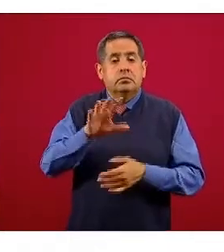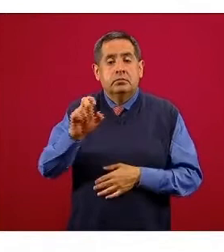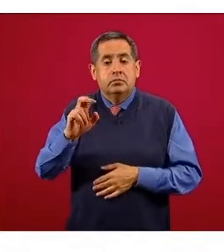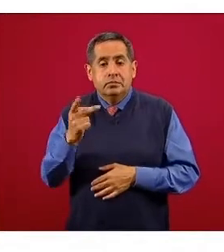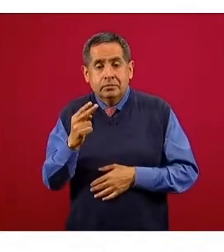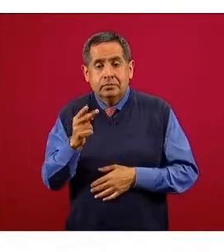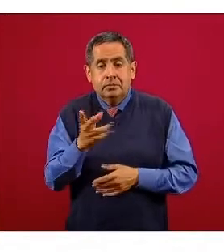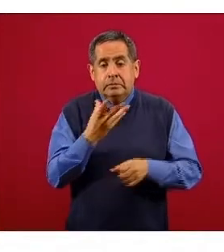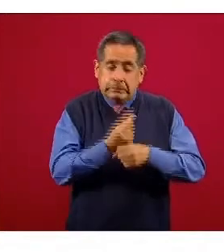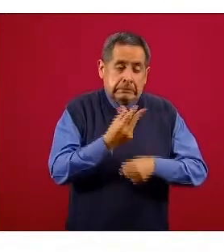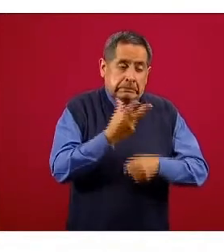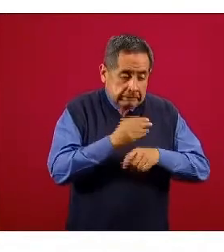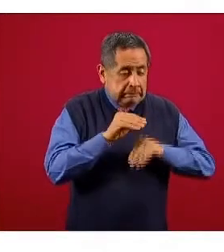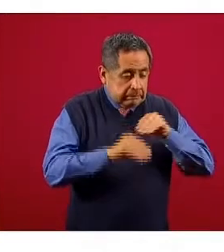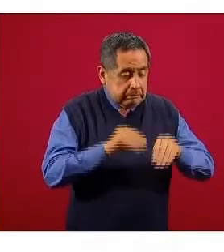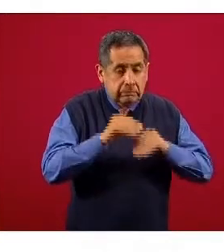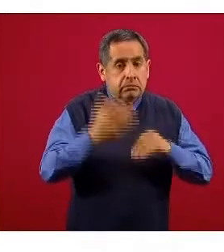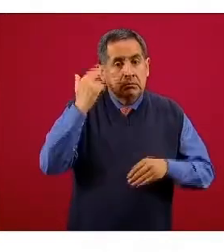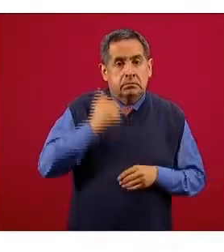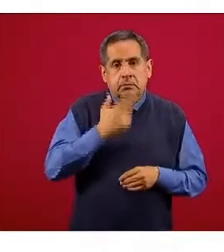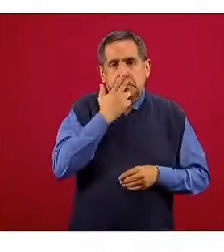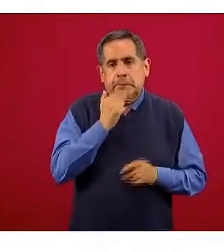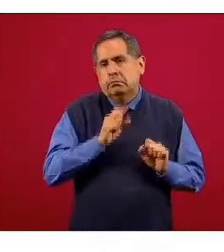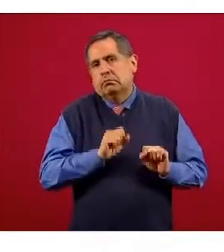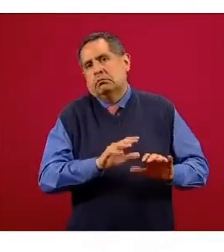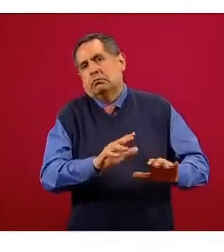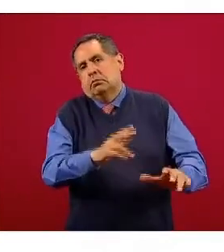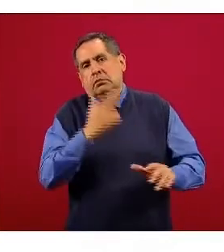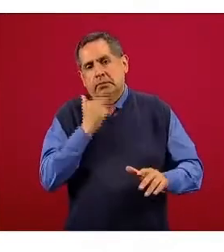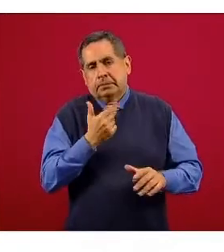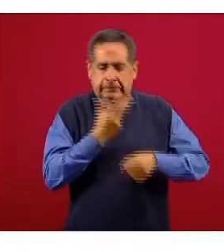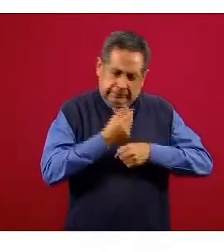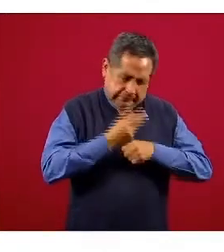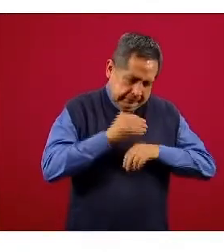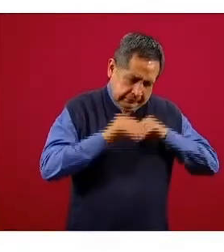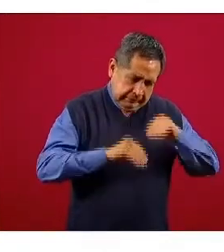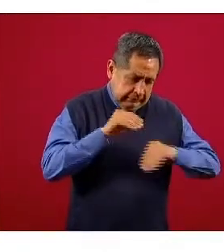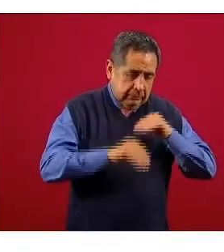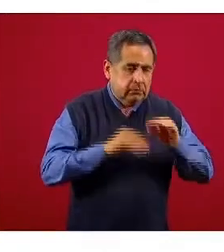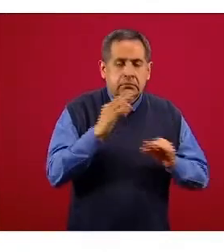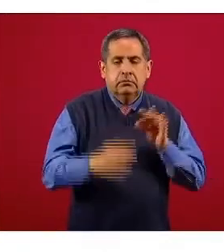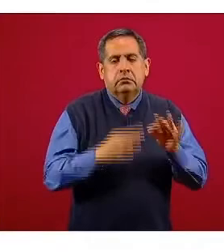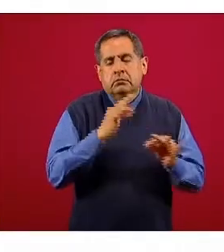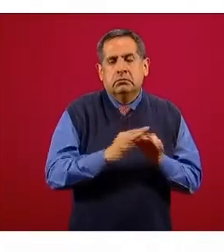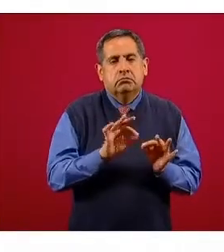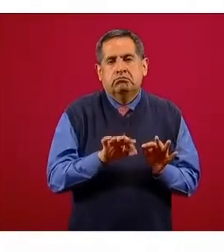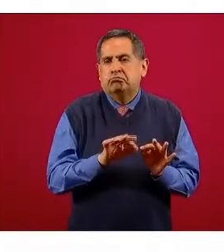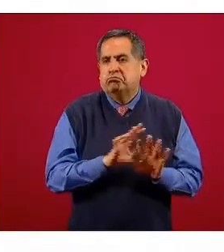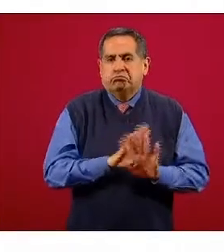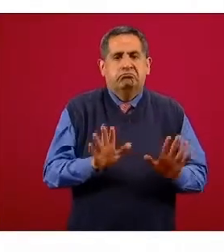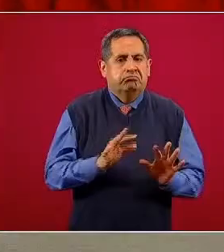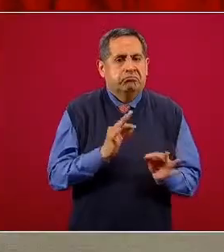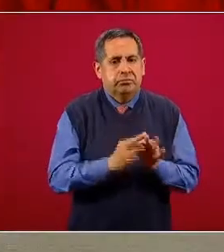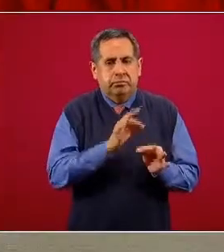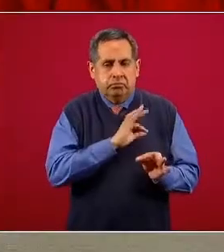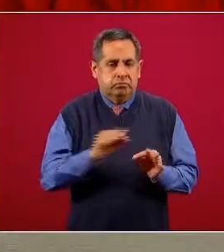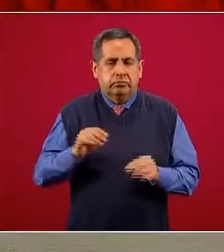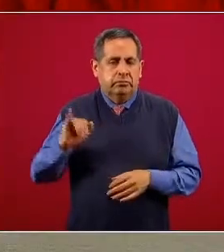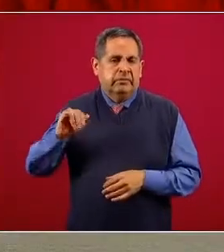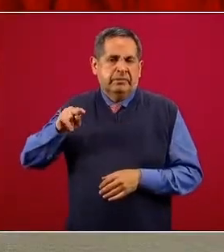1.525 ventiladores de que estaban obsoletos y han recibido una reparación por parte del instituto.